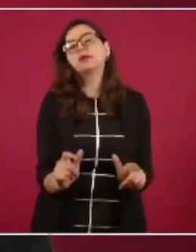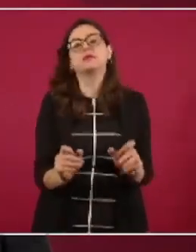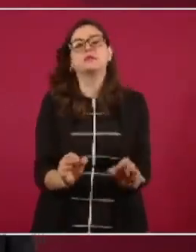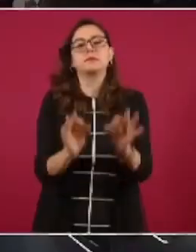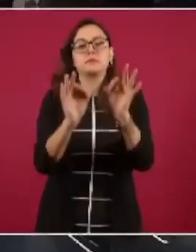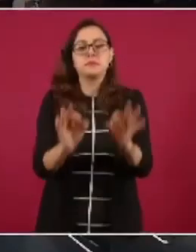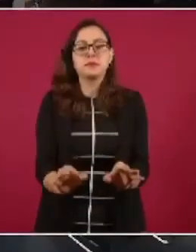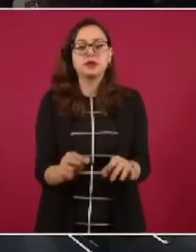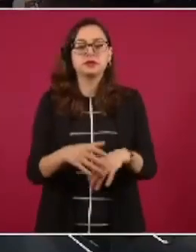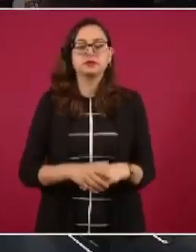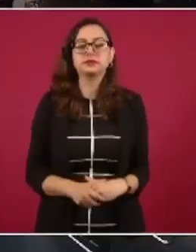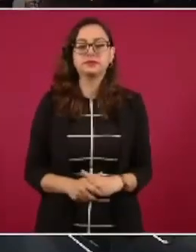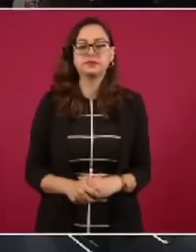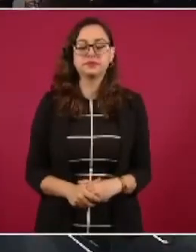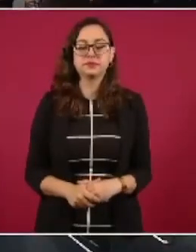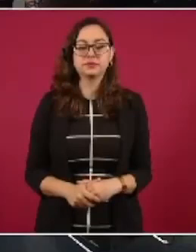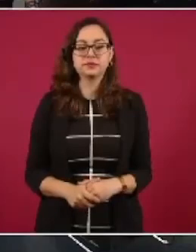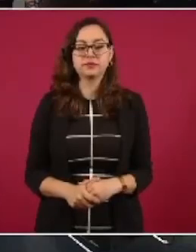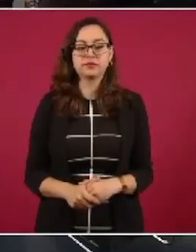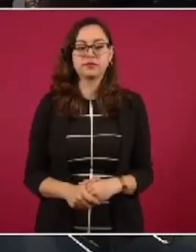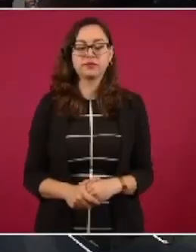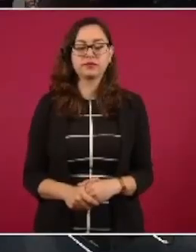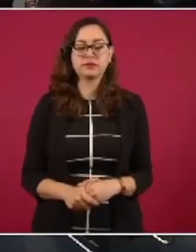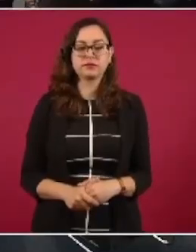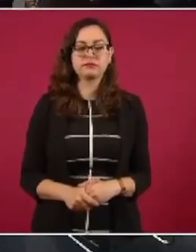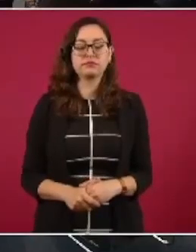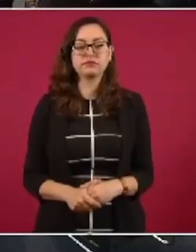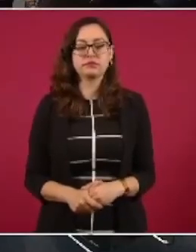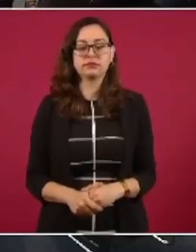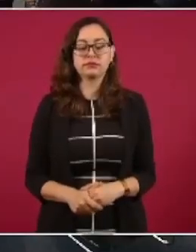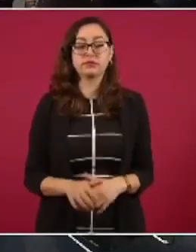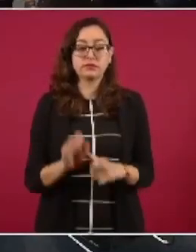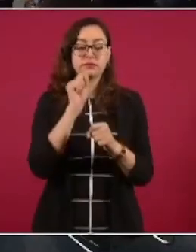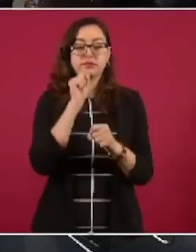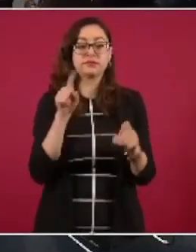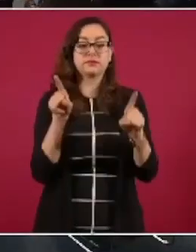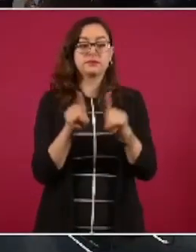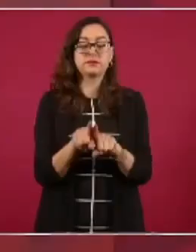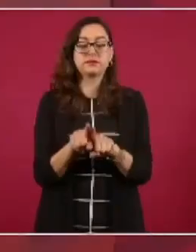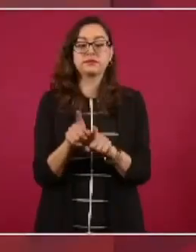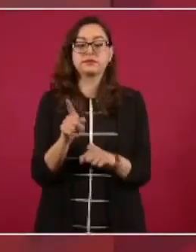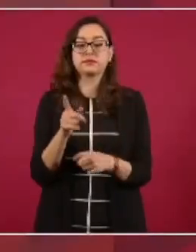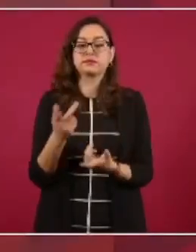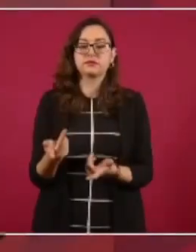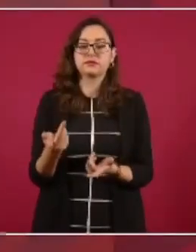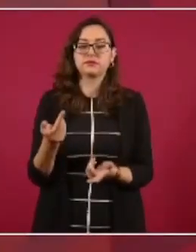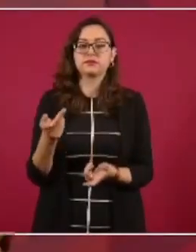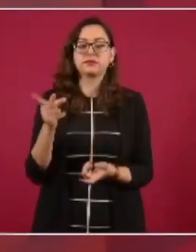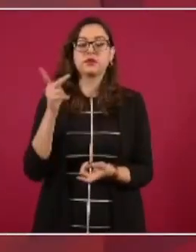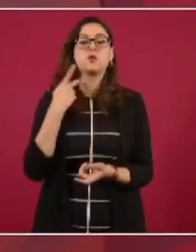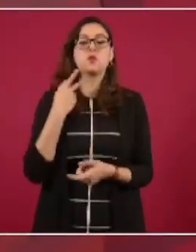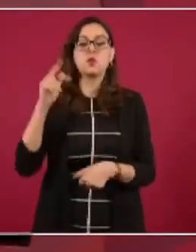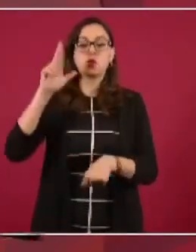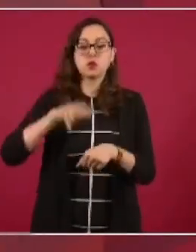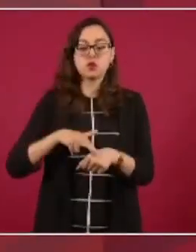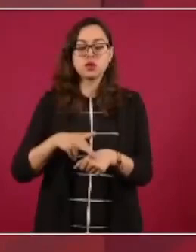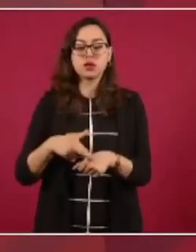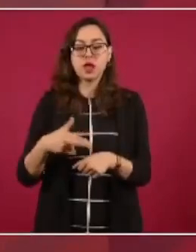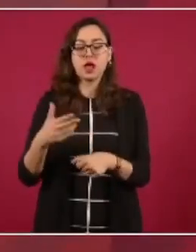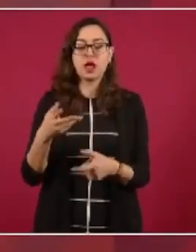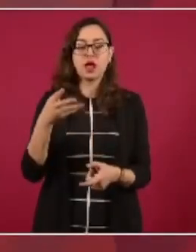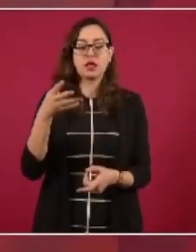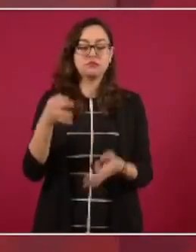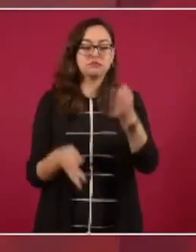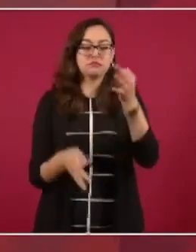Mandaba yo la terna, como cuando mandé la terna para el fiscal. Mandé la terna para el fiscal, fueron